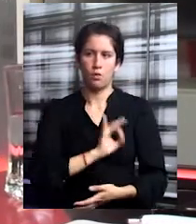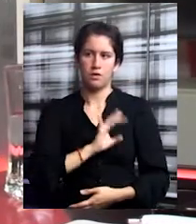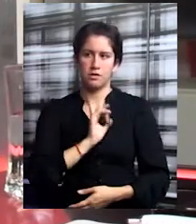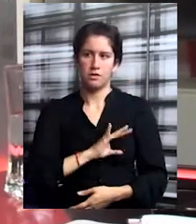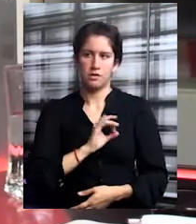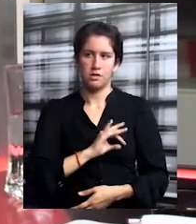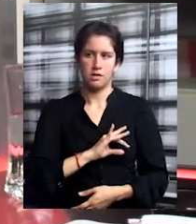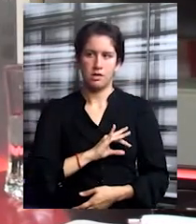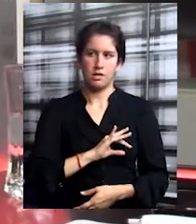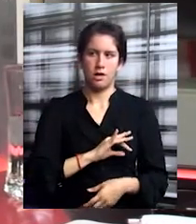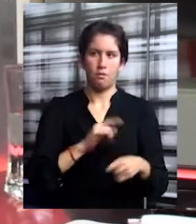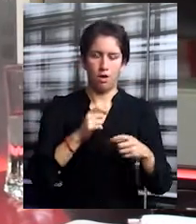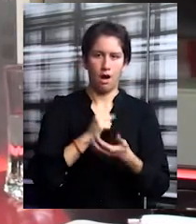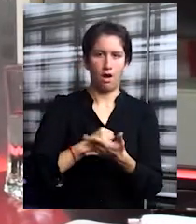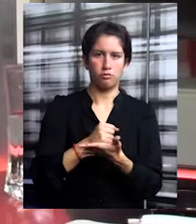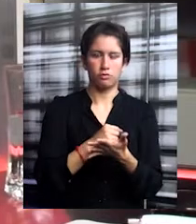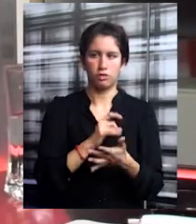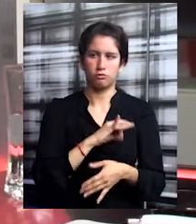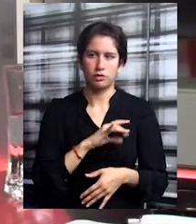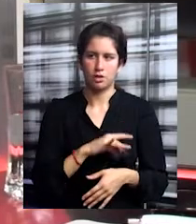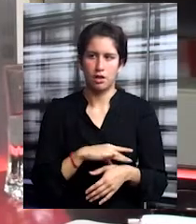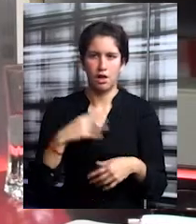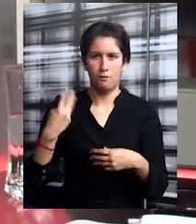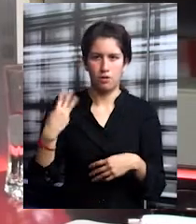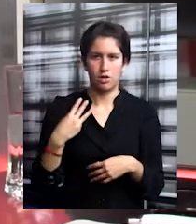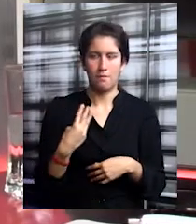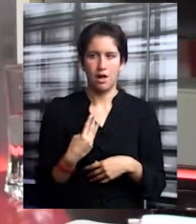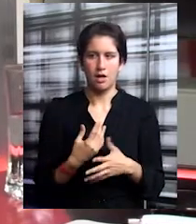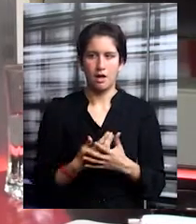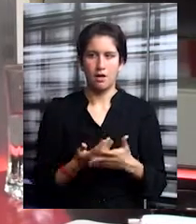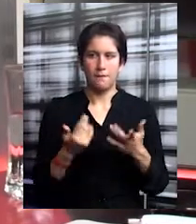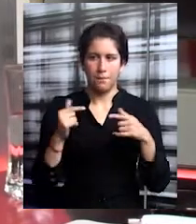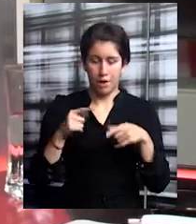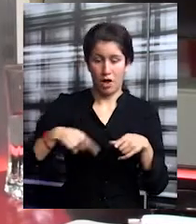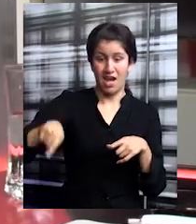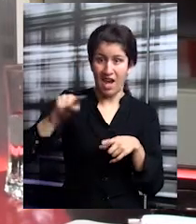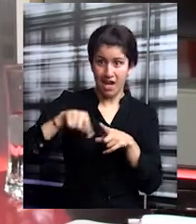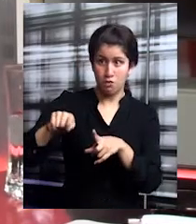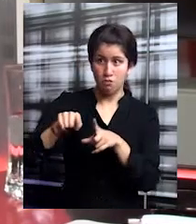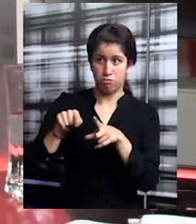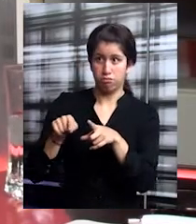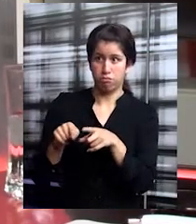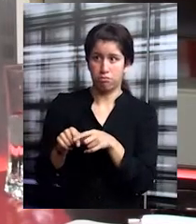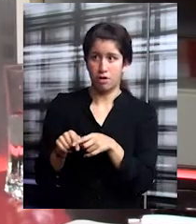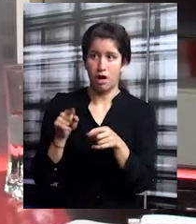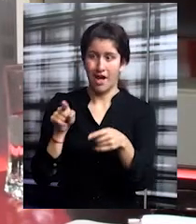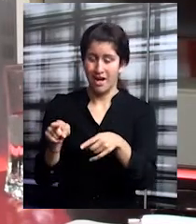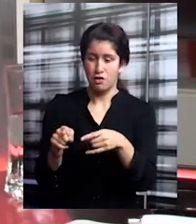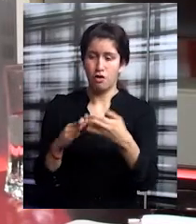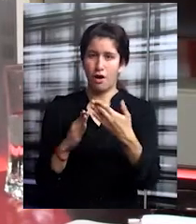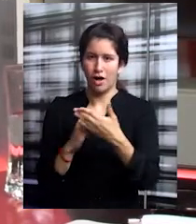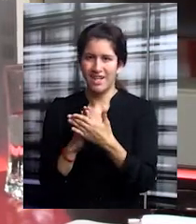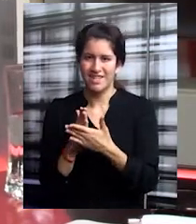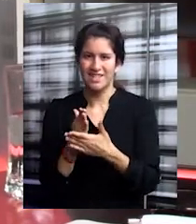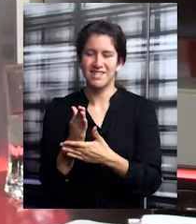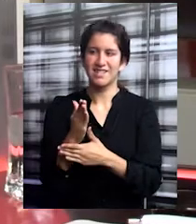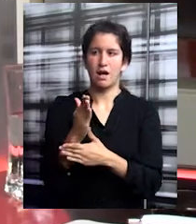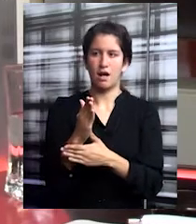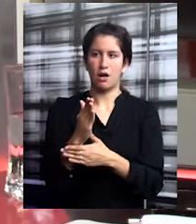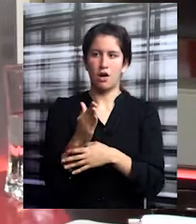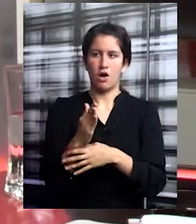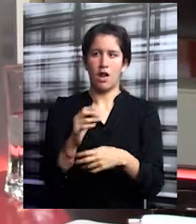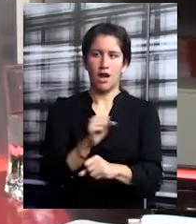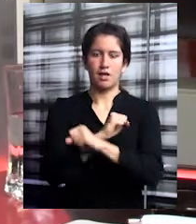dio la Asociación Chilena de Municipalidades. Exacto, y ellos fueron los que institucionalizaron de una u otra manera